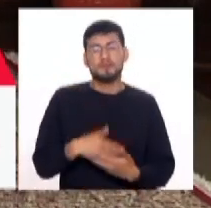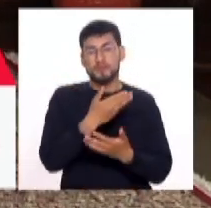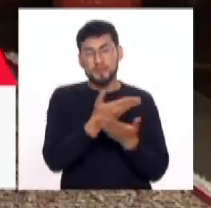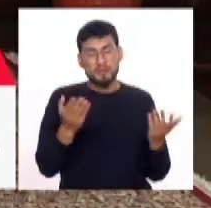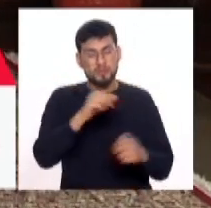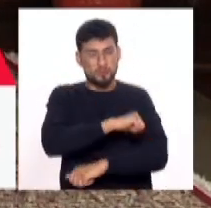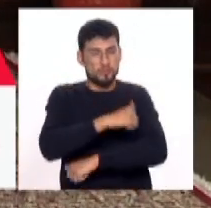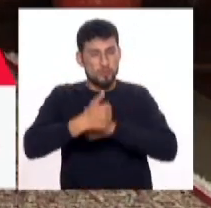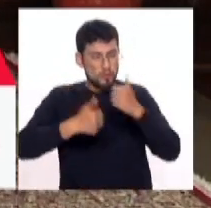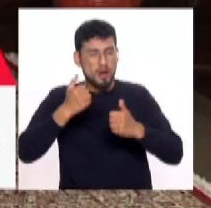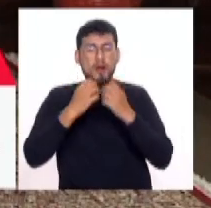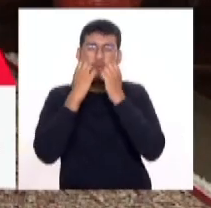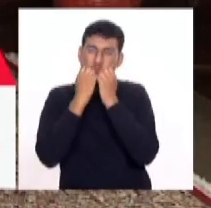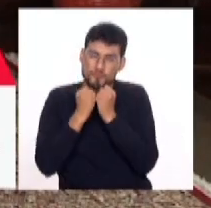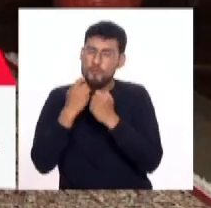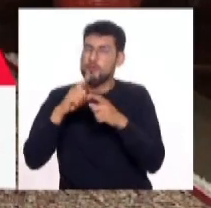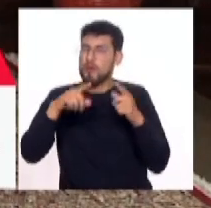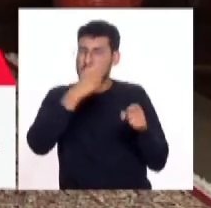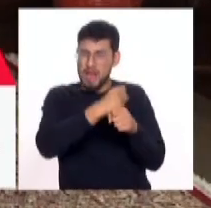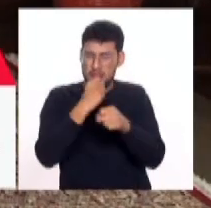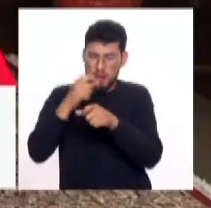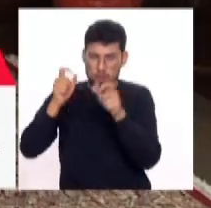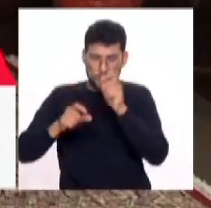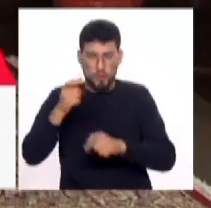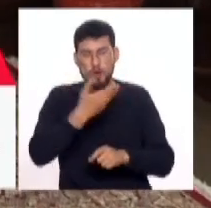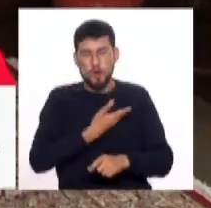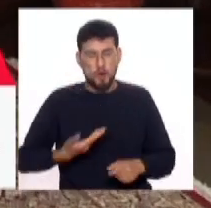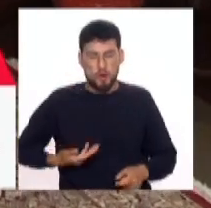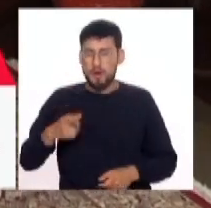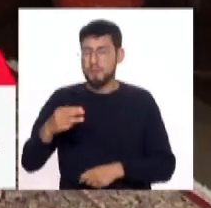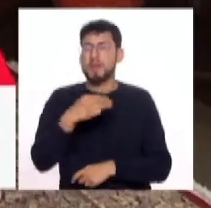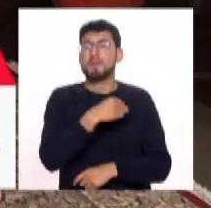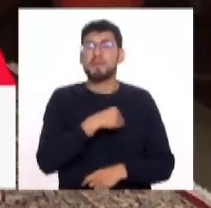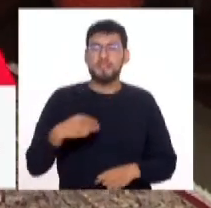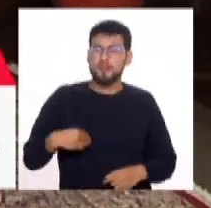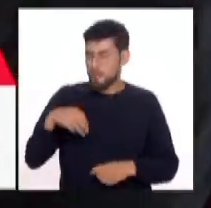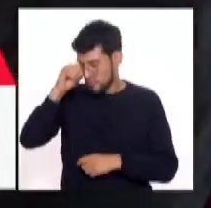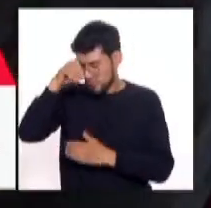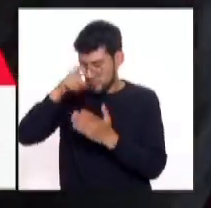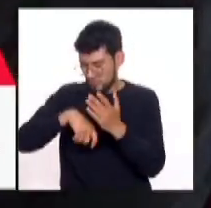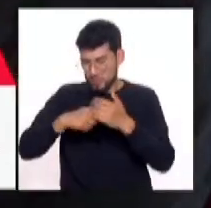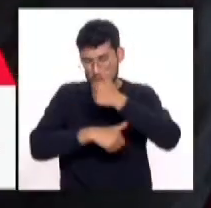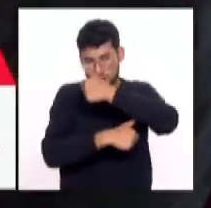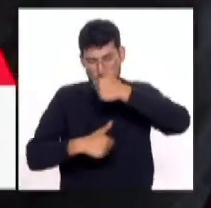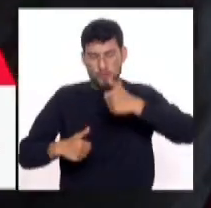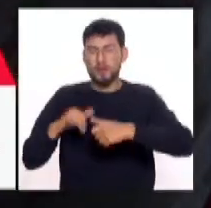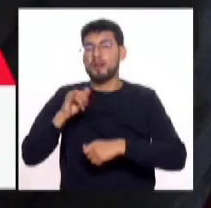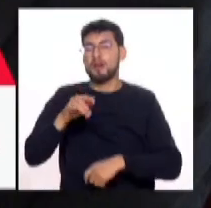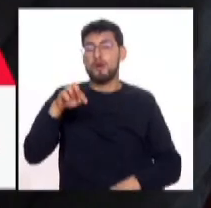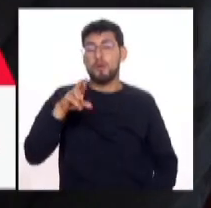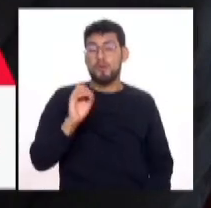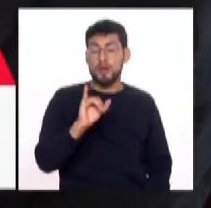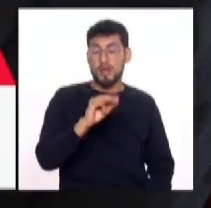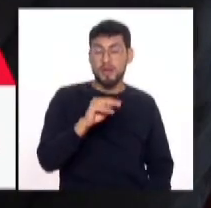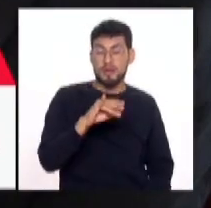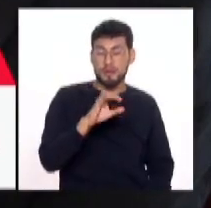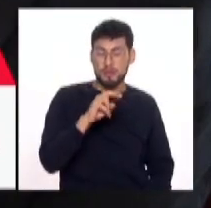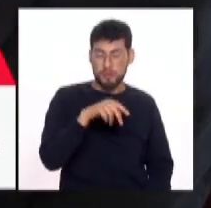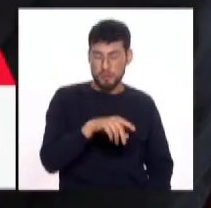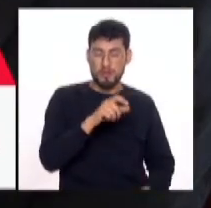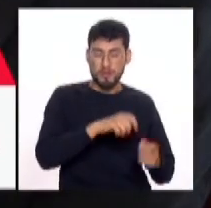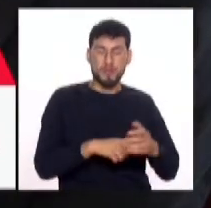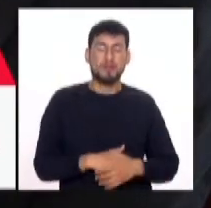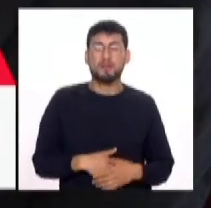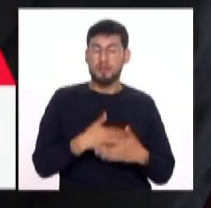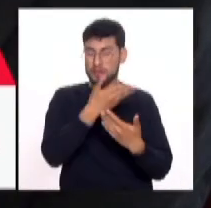apreciadas autoridades y funcionarios públicos del Ministerio de Energía y Minas y de Proinversión, señoras